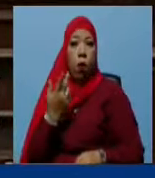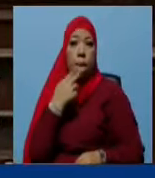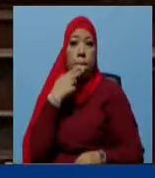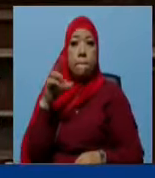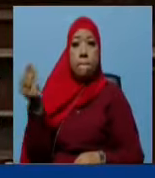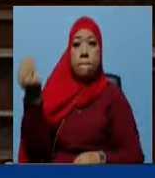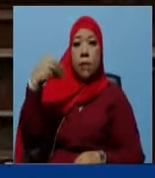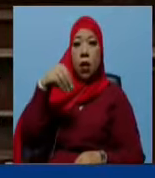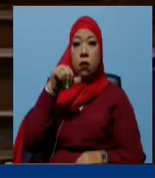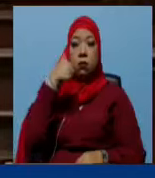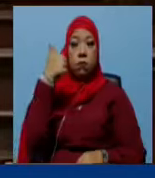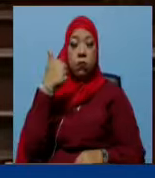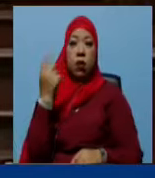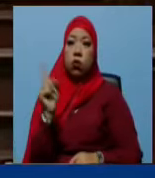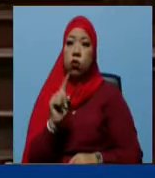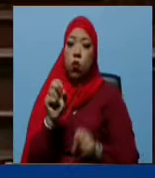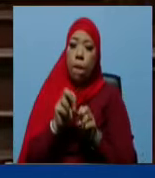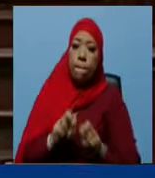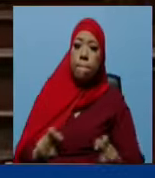tener